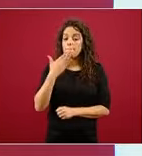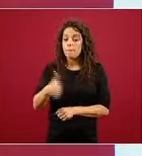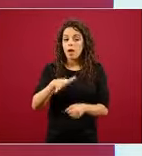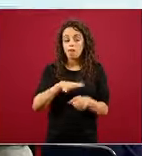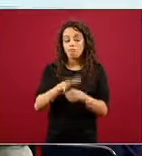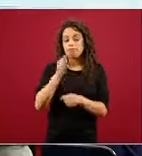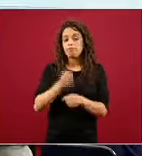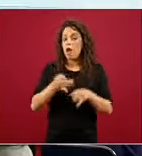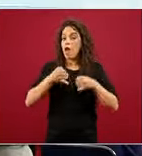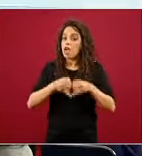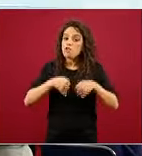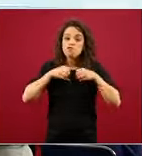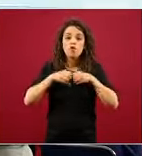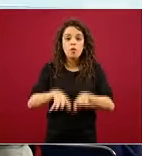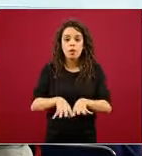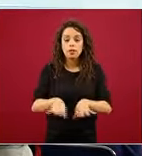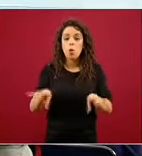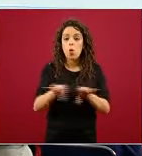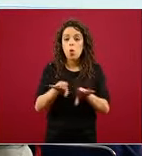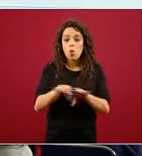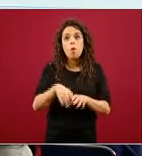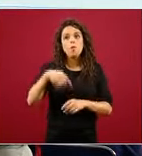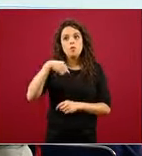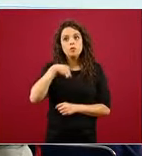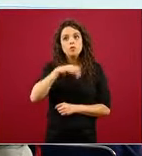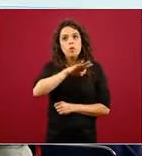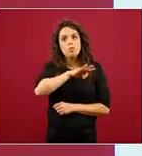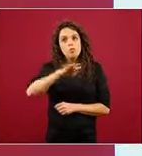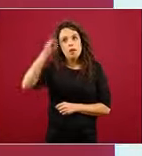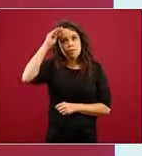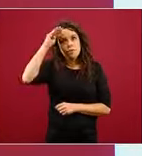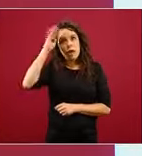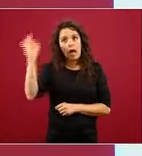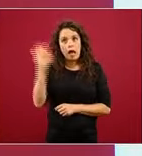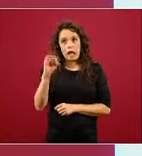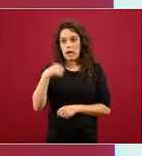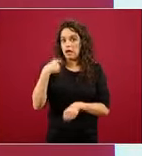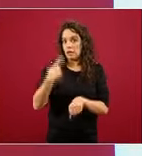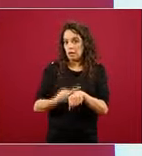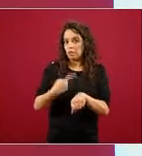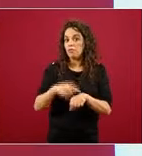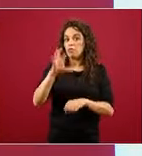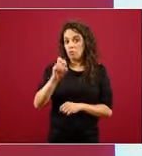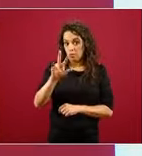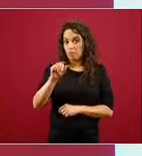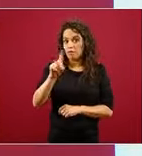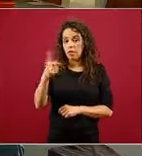nuevamente sobre cómo yo puedo sospechar que tengo COVID. ¿Me puede pasar la siguiente?